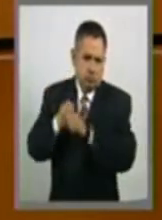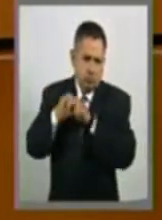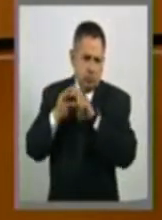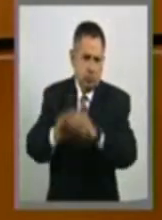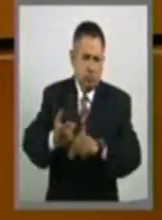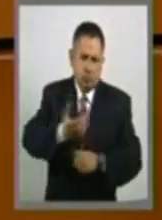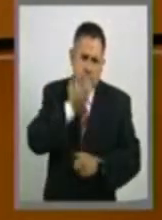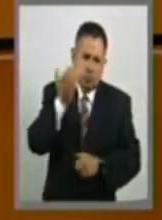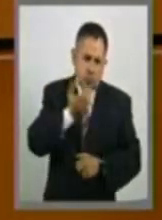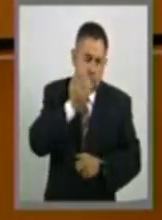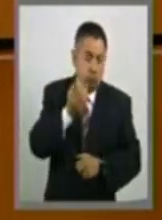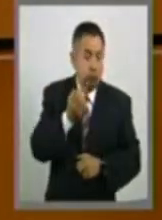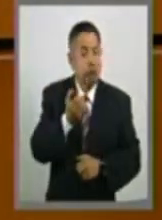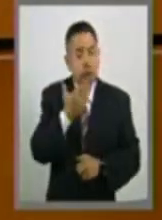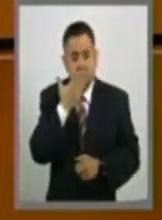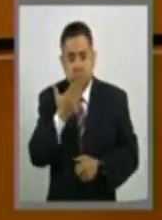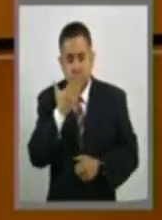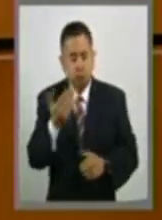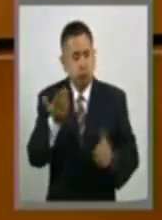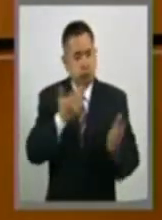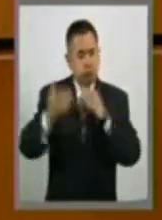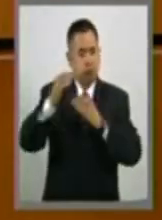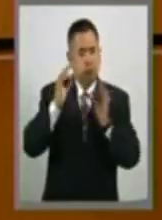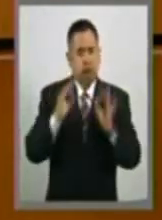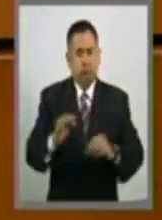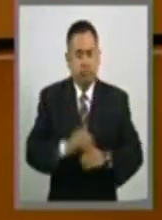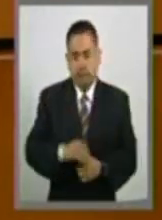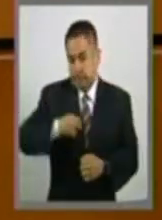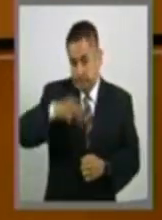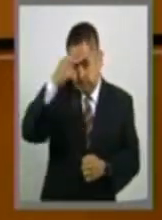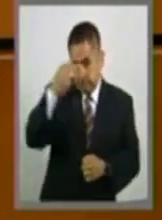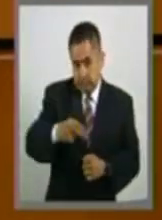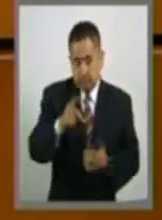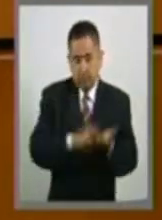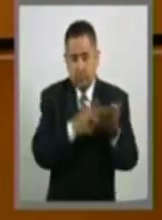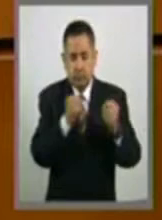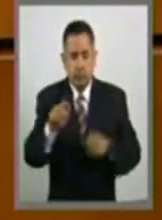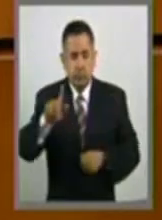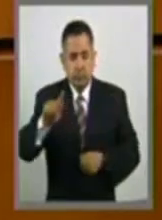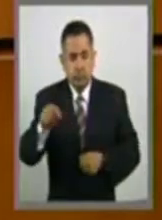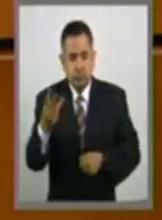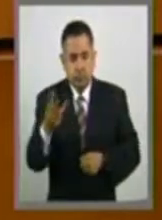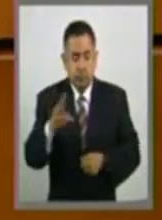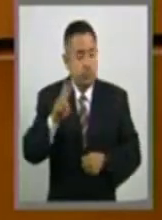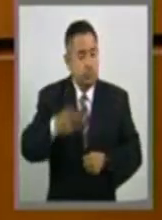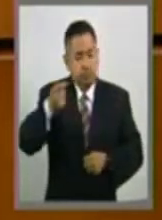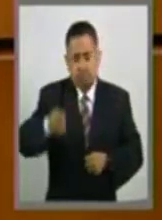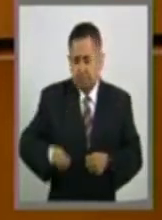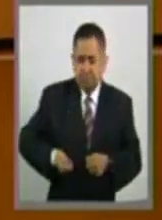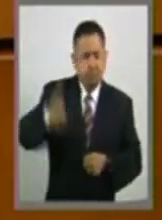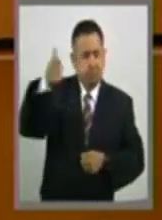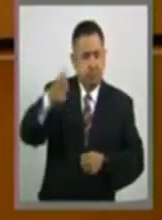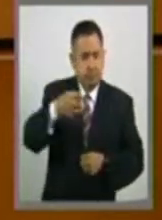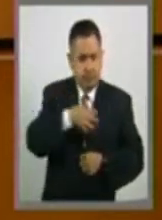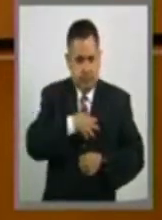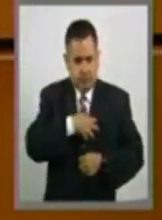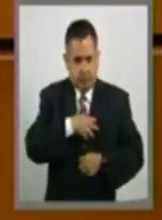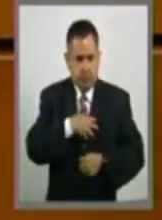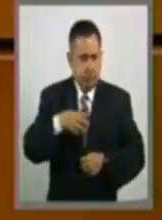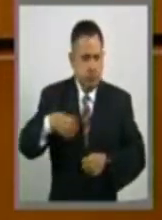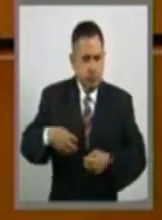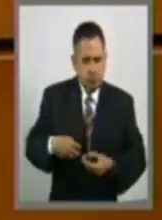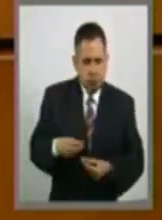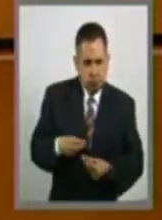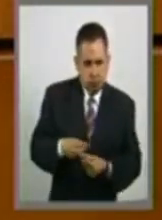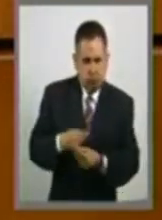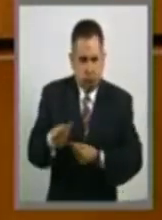muy exitosa. En México, en 1963, se llevó a cabo el primer trasplante.